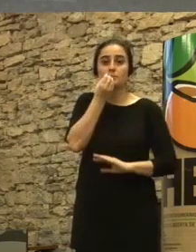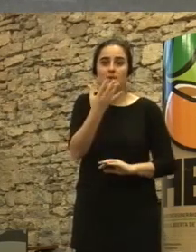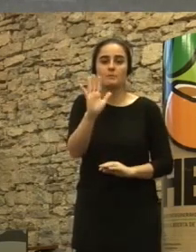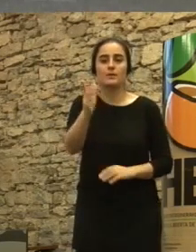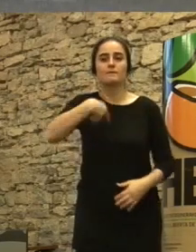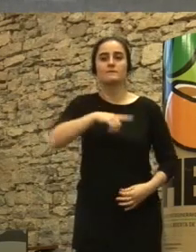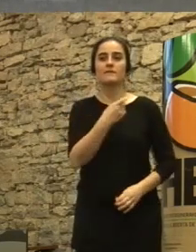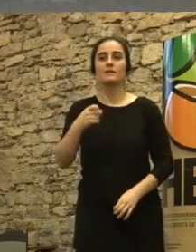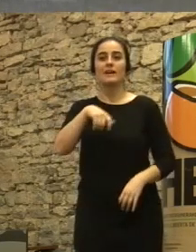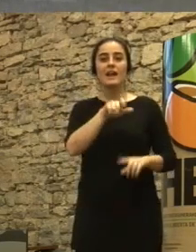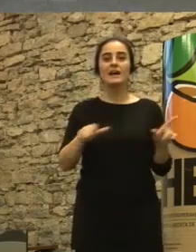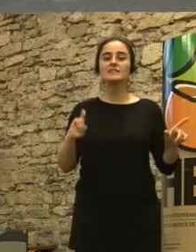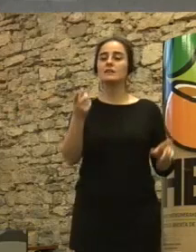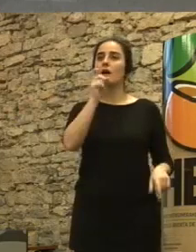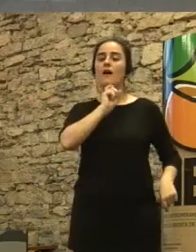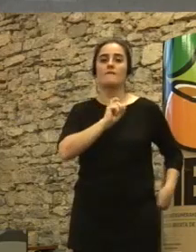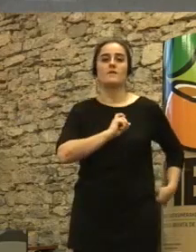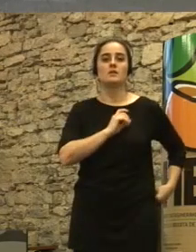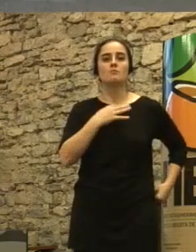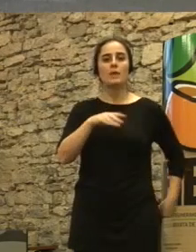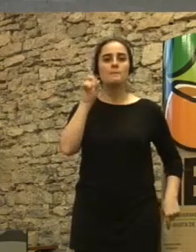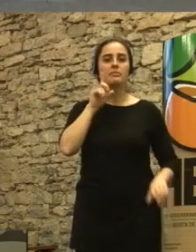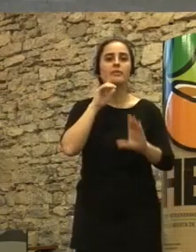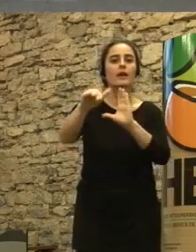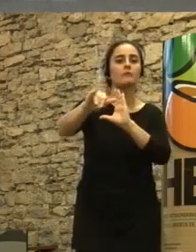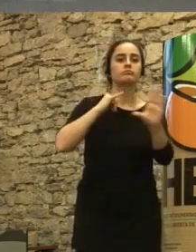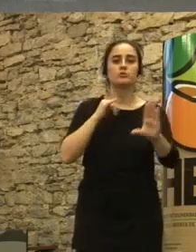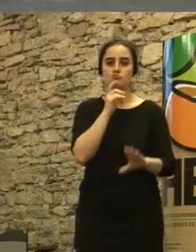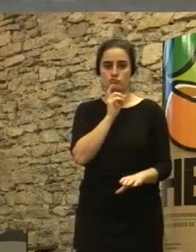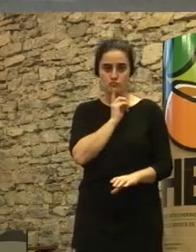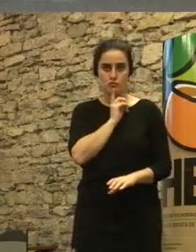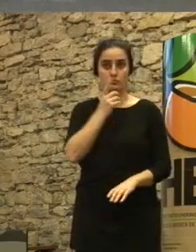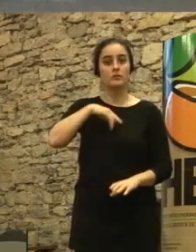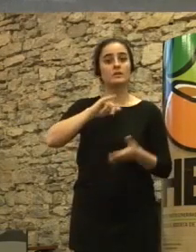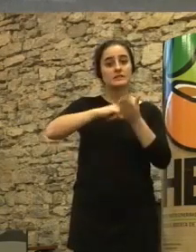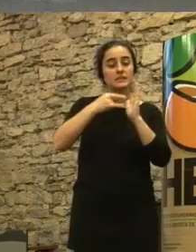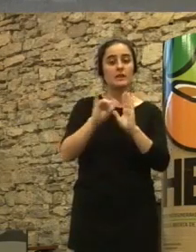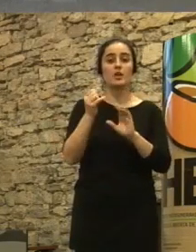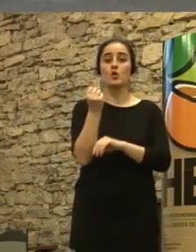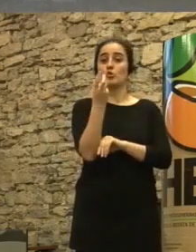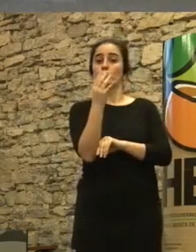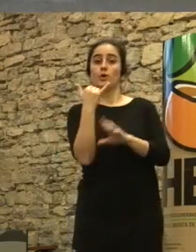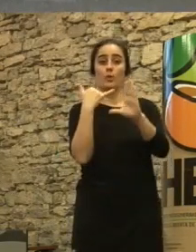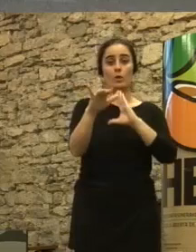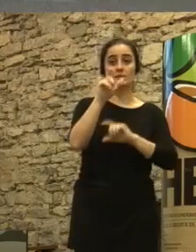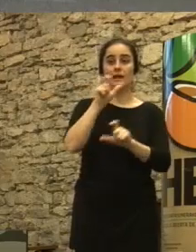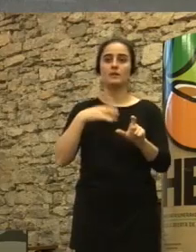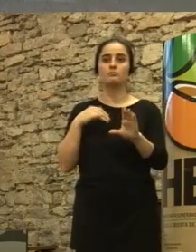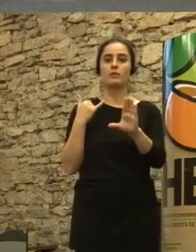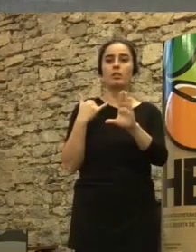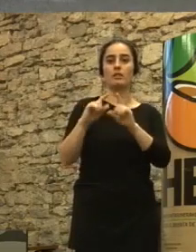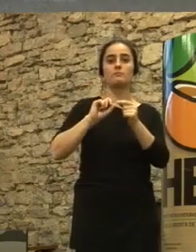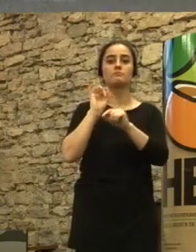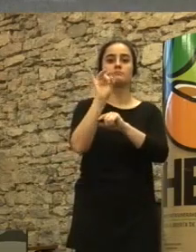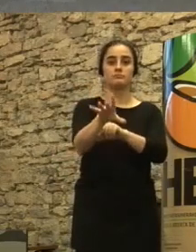la gente nos diga qué posibles mentiras les están llegando a WhatsApp. Aquí es donde tenemos ese sistema, donde tenemos nuestro número de WhatsApp, que la gente nos puede mandar cosas,